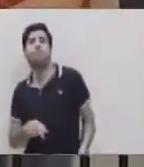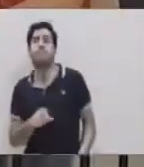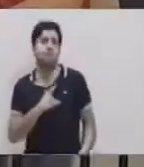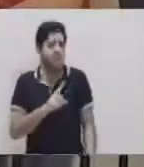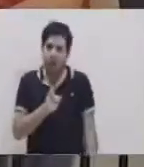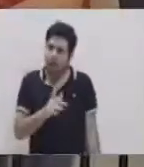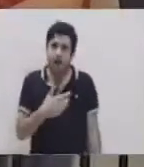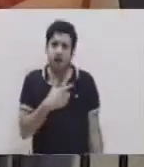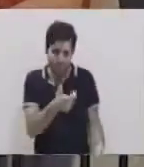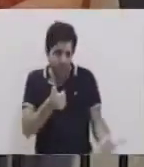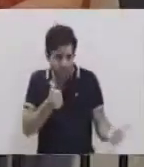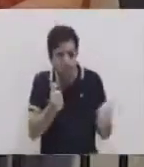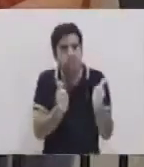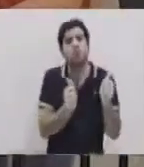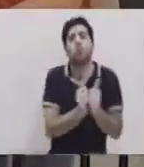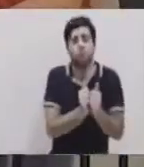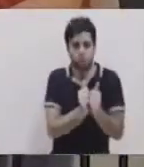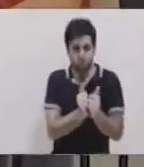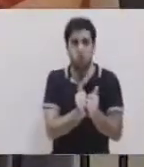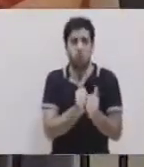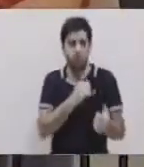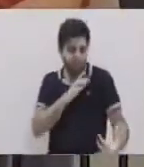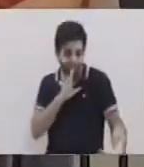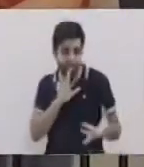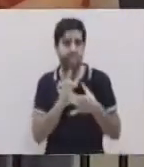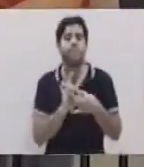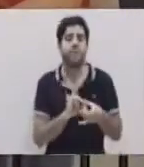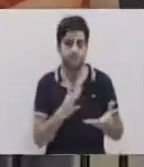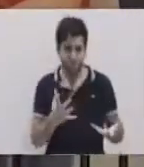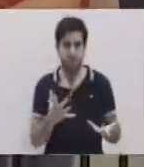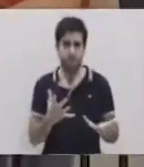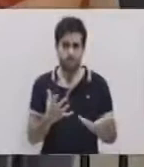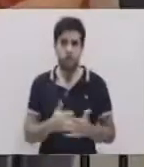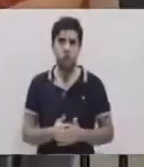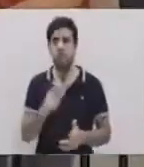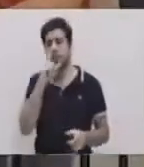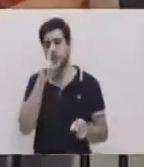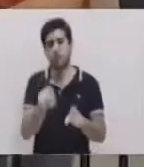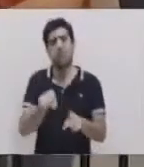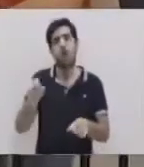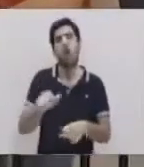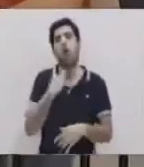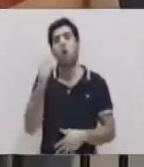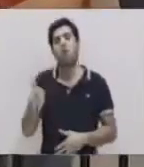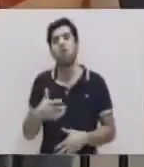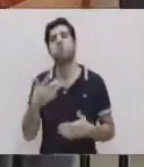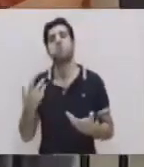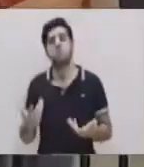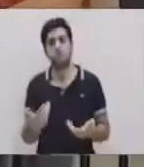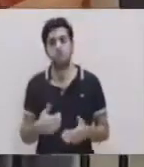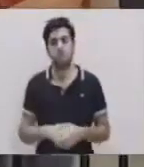acercamiento ahora, más que nunca cuando estamos más vulnerables. Y otro de ellos